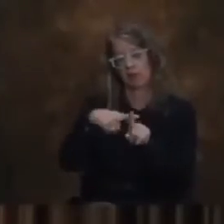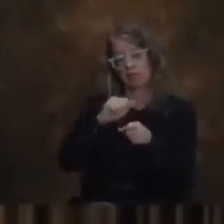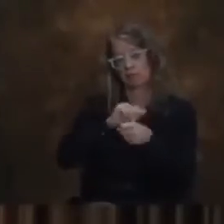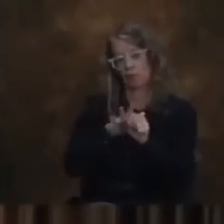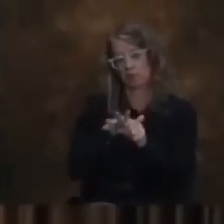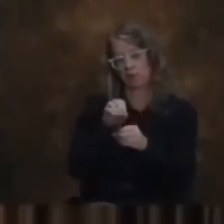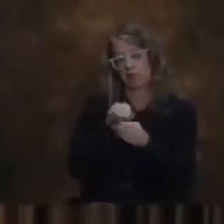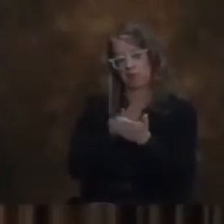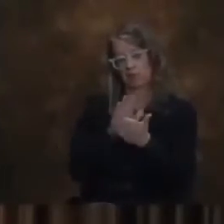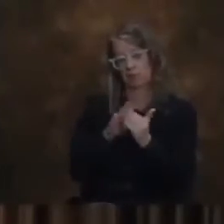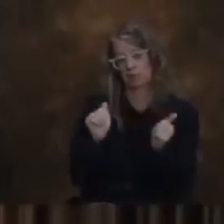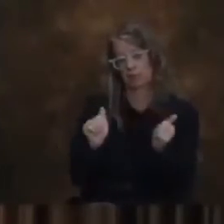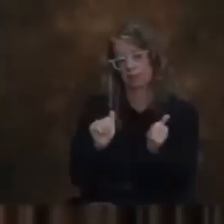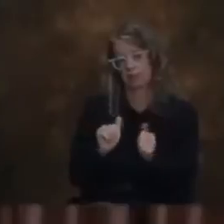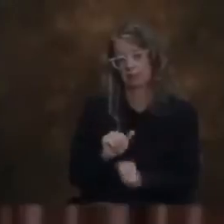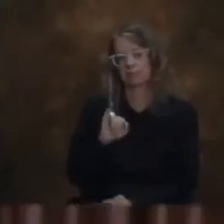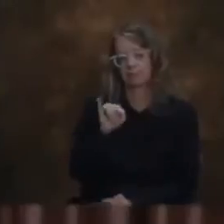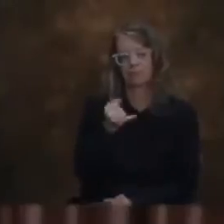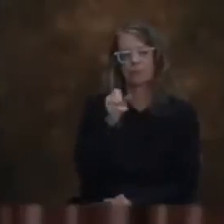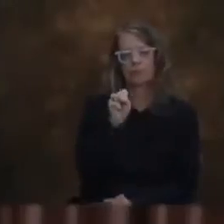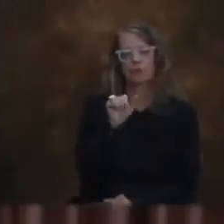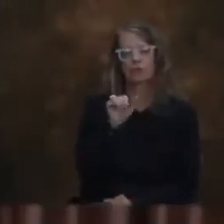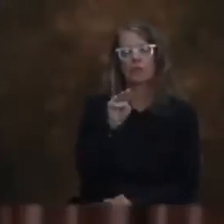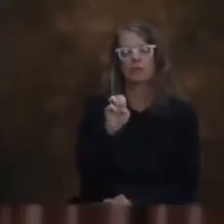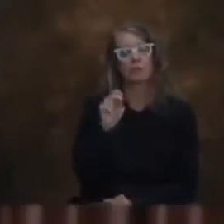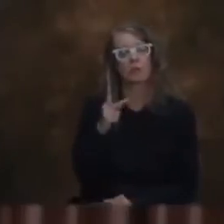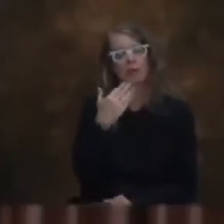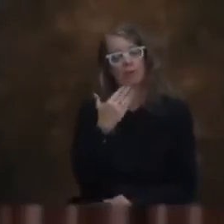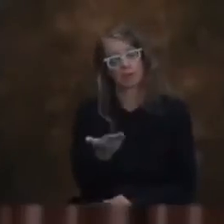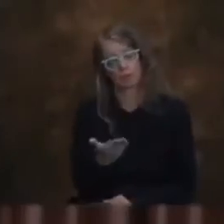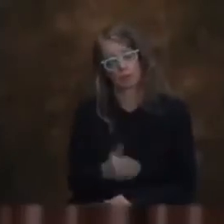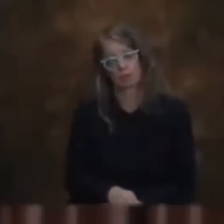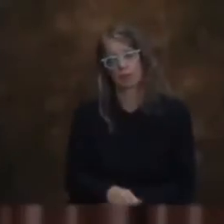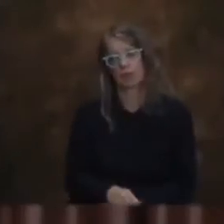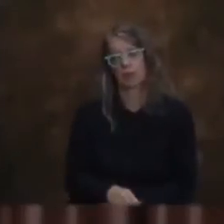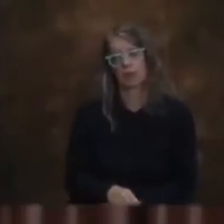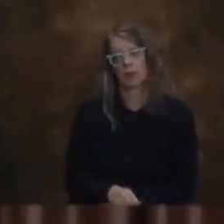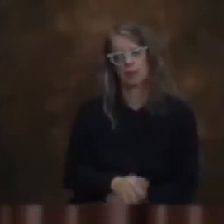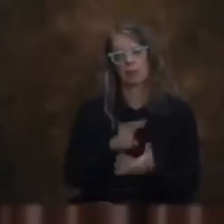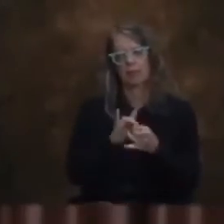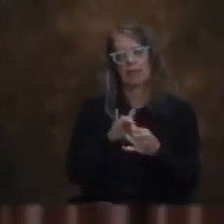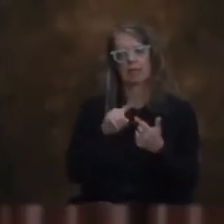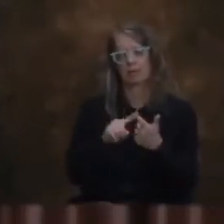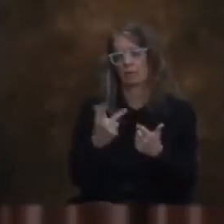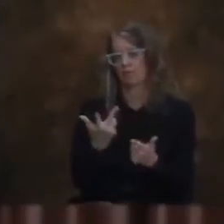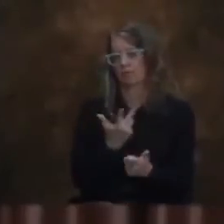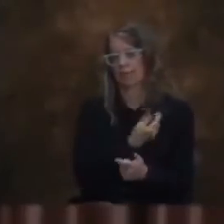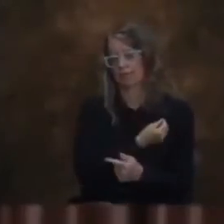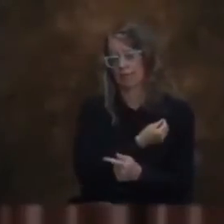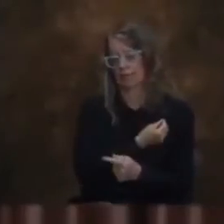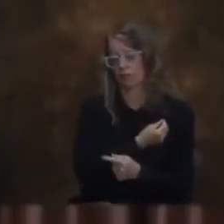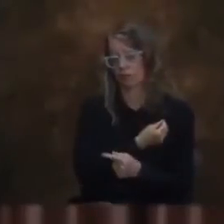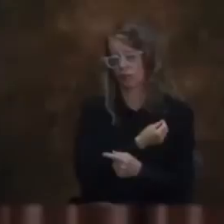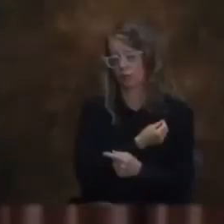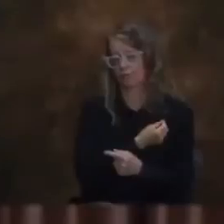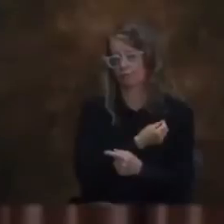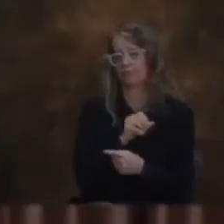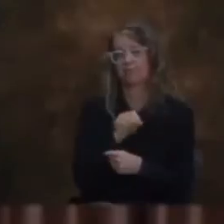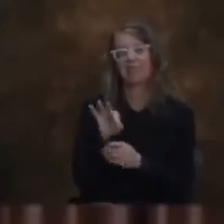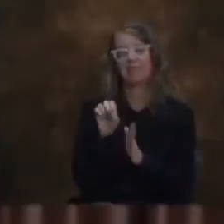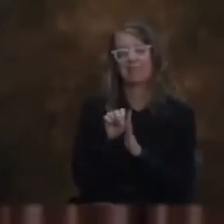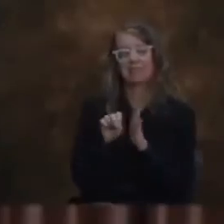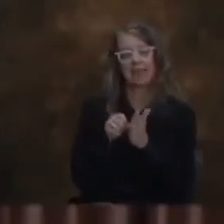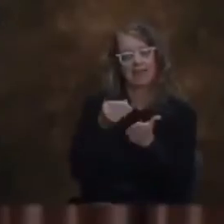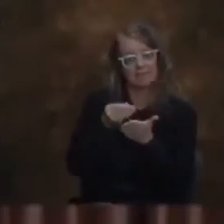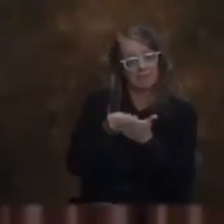gracias por esto en cuanto a los esfuerzos de vacunación si el financimiento del